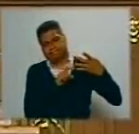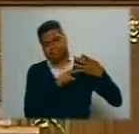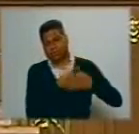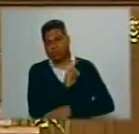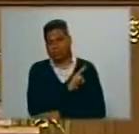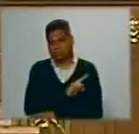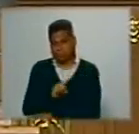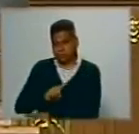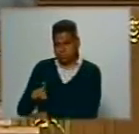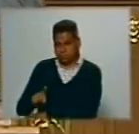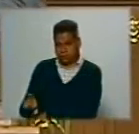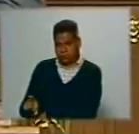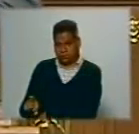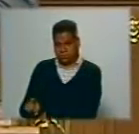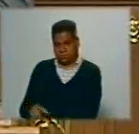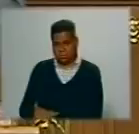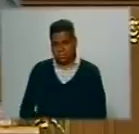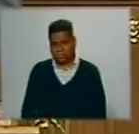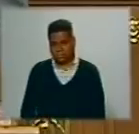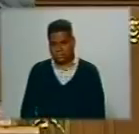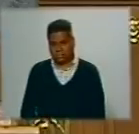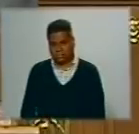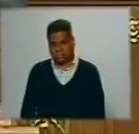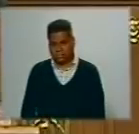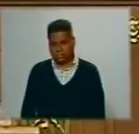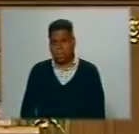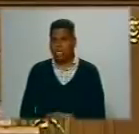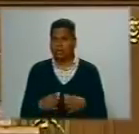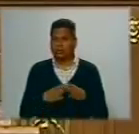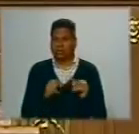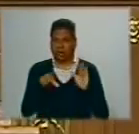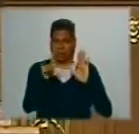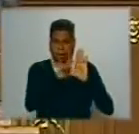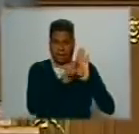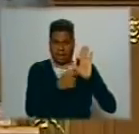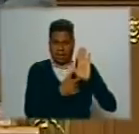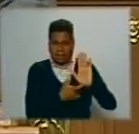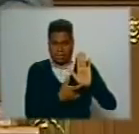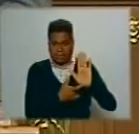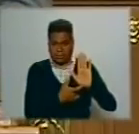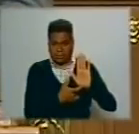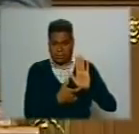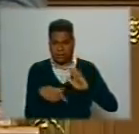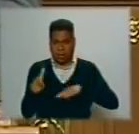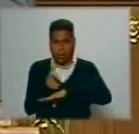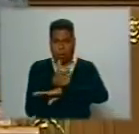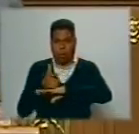sanciones, los elementos de coerción que están planteados por parte del Estado,